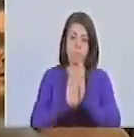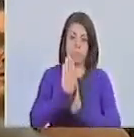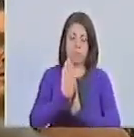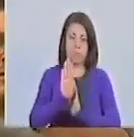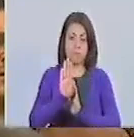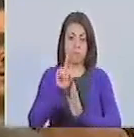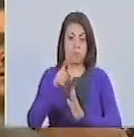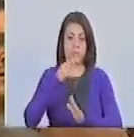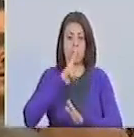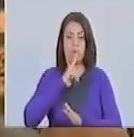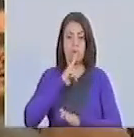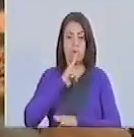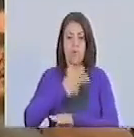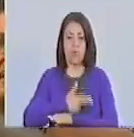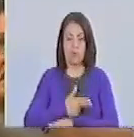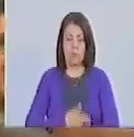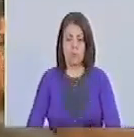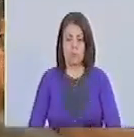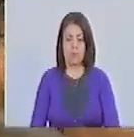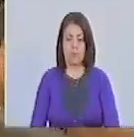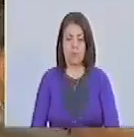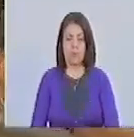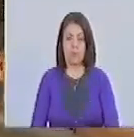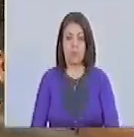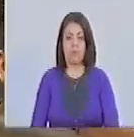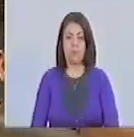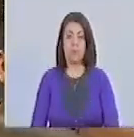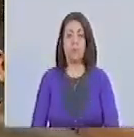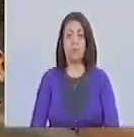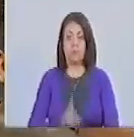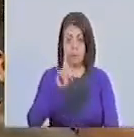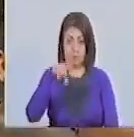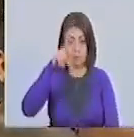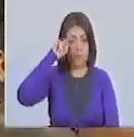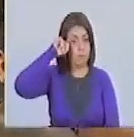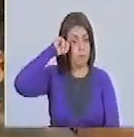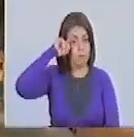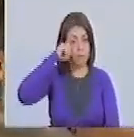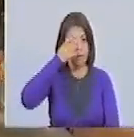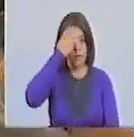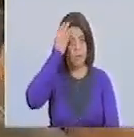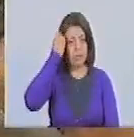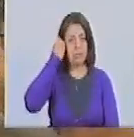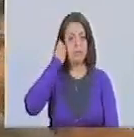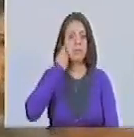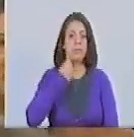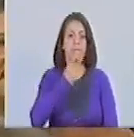de Honduras. Es propicio también recordar que